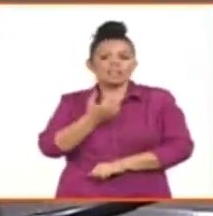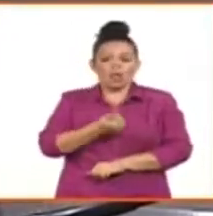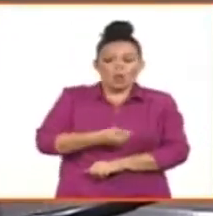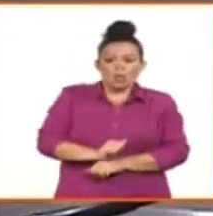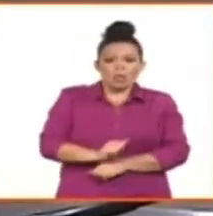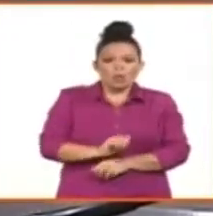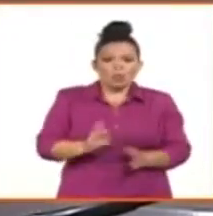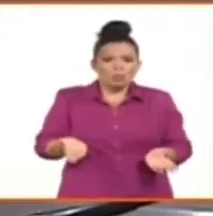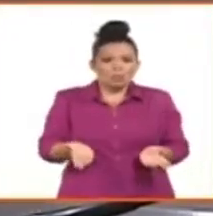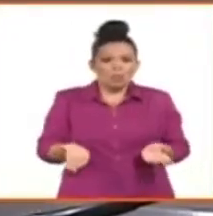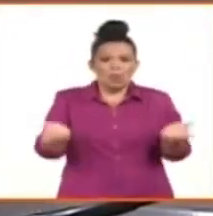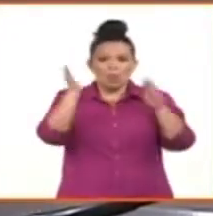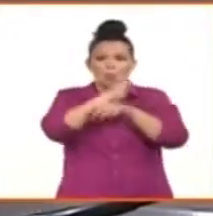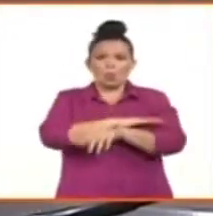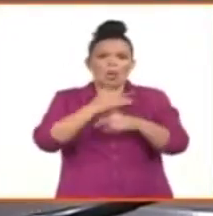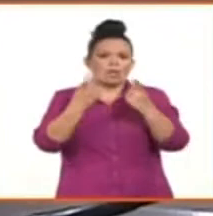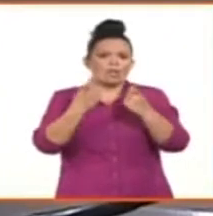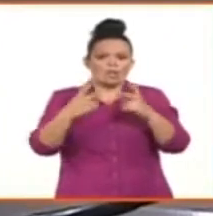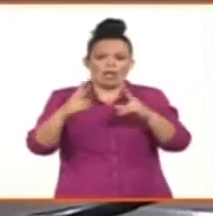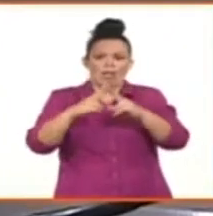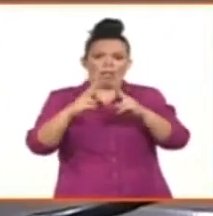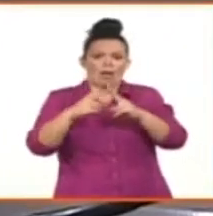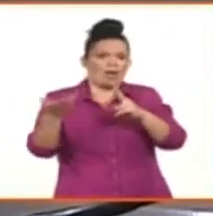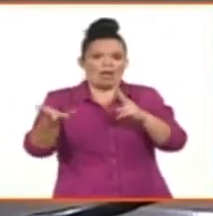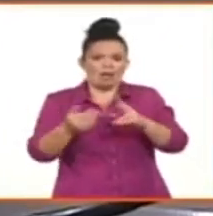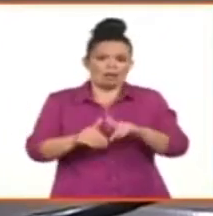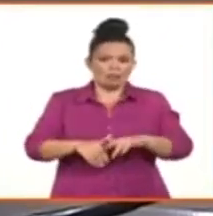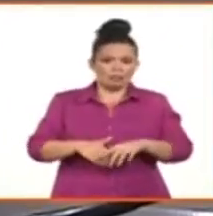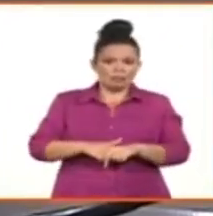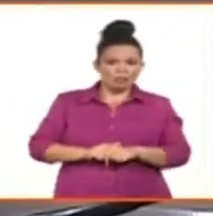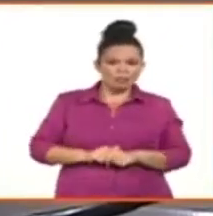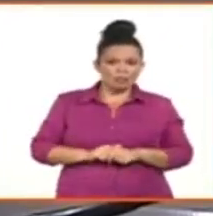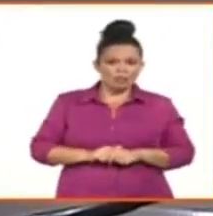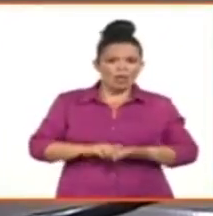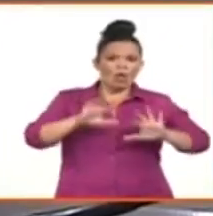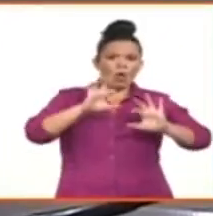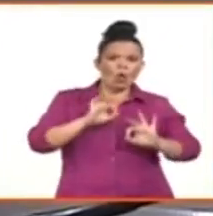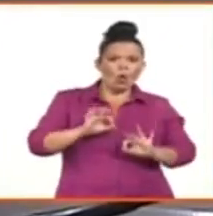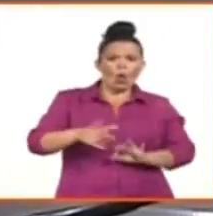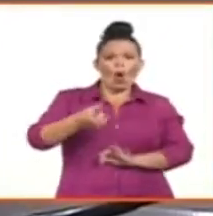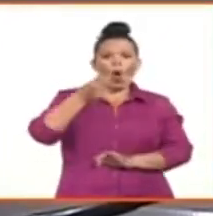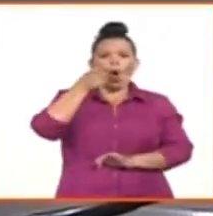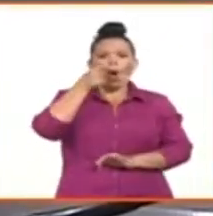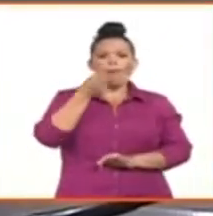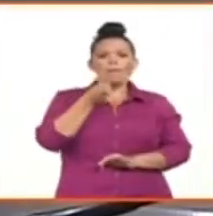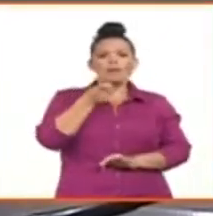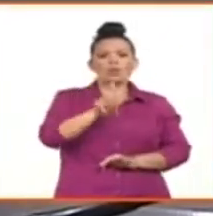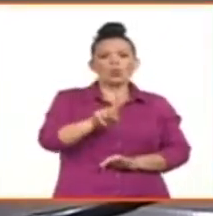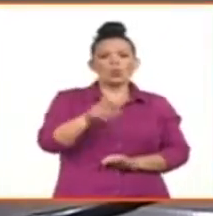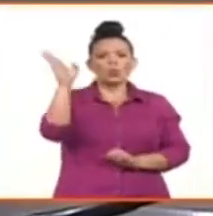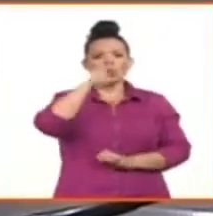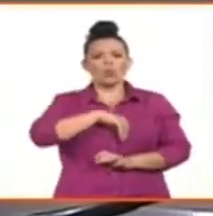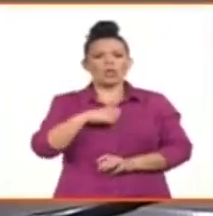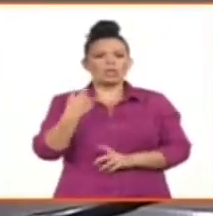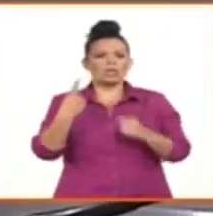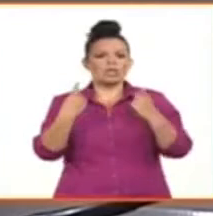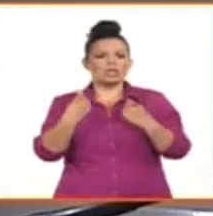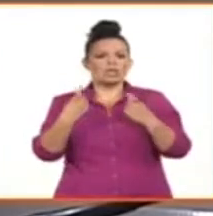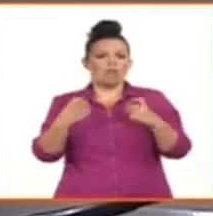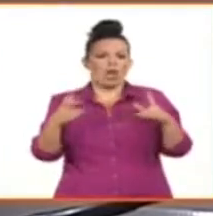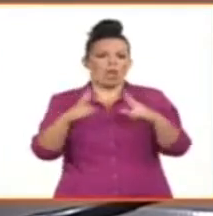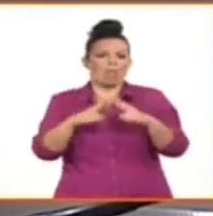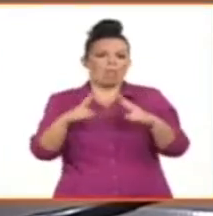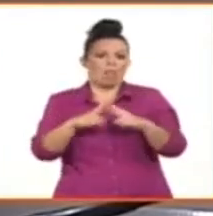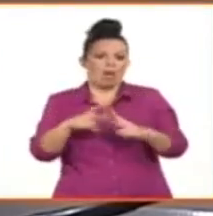independientemente de cuál sea su orientación sexual. Entonces, yo pienso que también nuestra población, de alguna manera, en